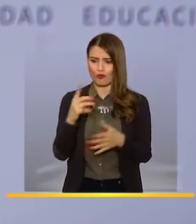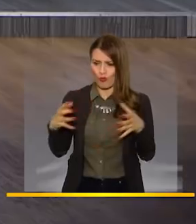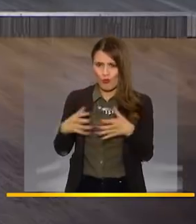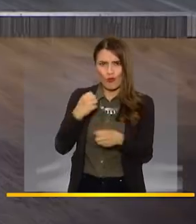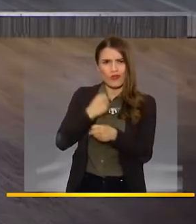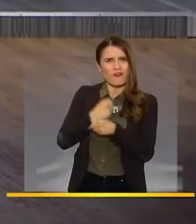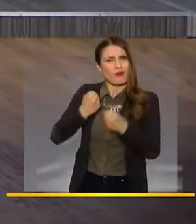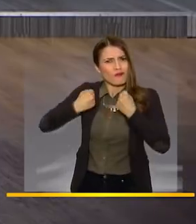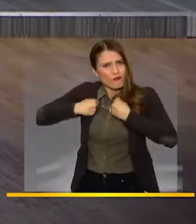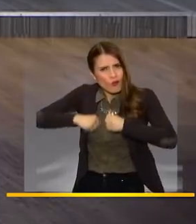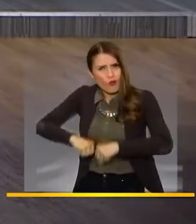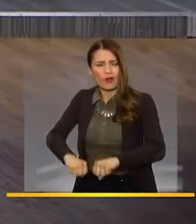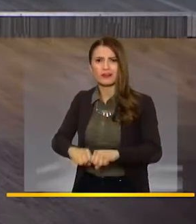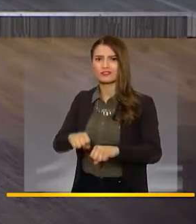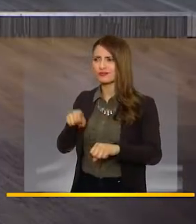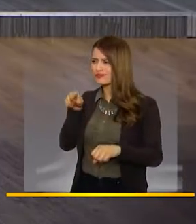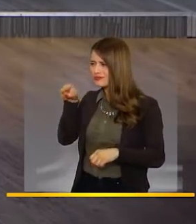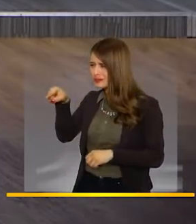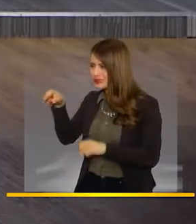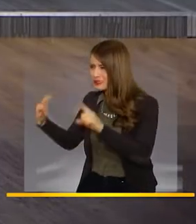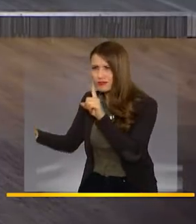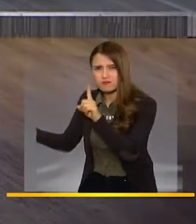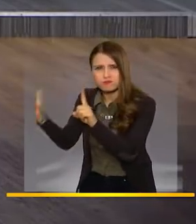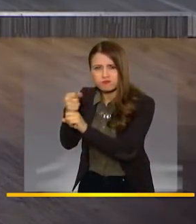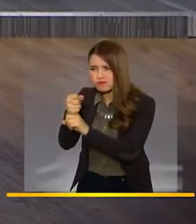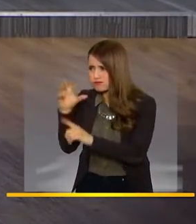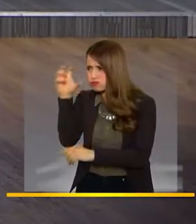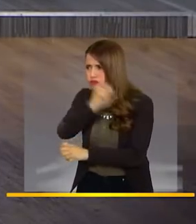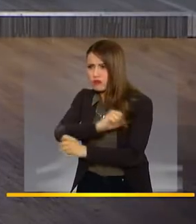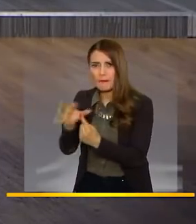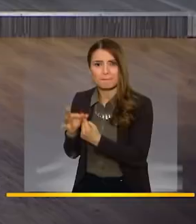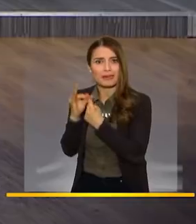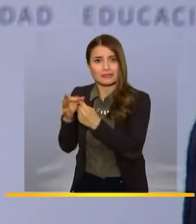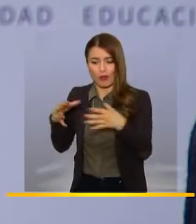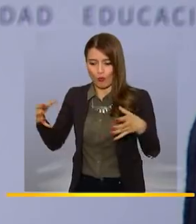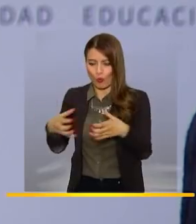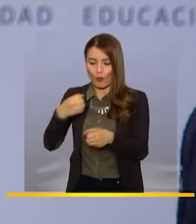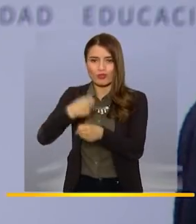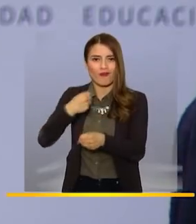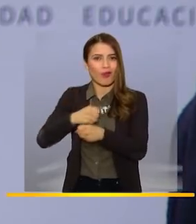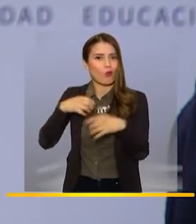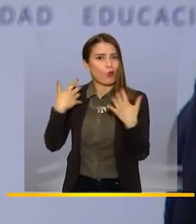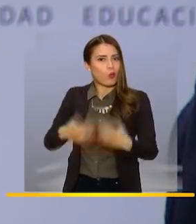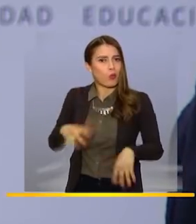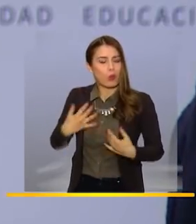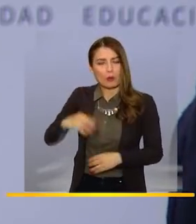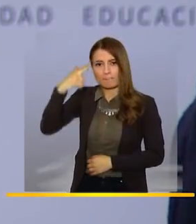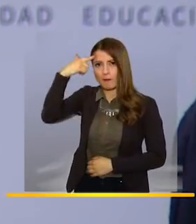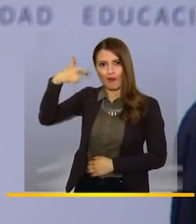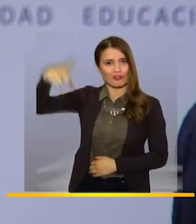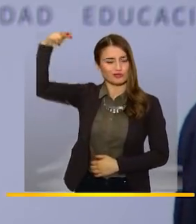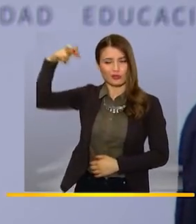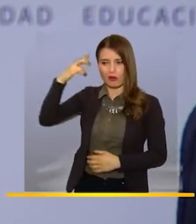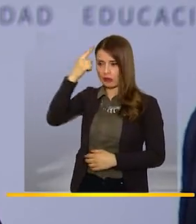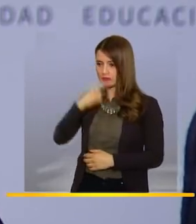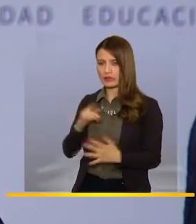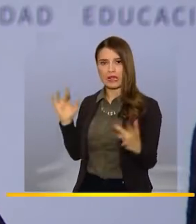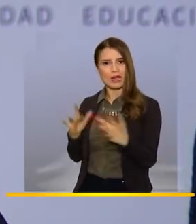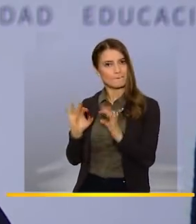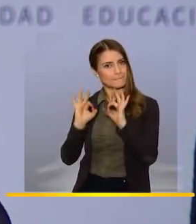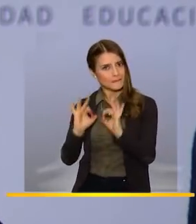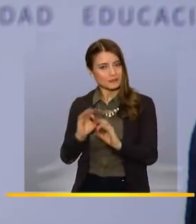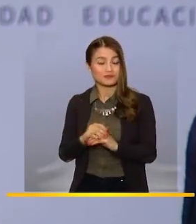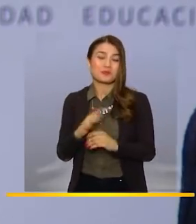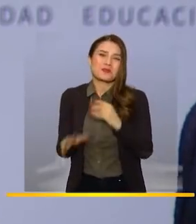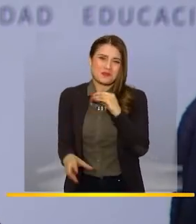esfuerzos. El trabajo detrás de este hallazgo y todo lo que se ha hecho, pues es un trabajo impecable con